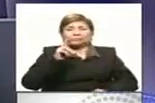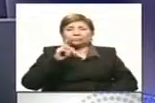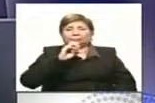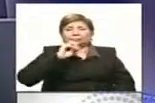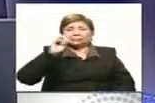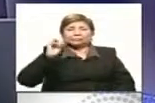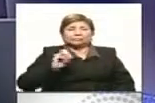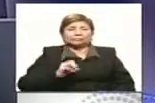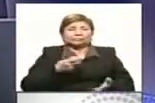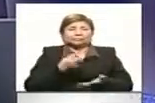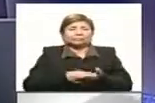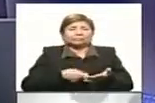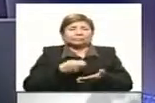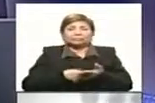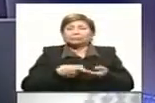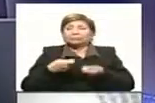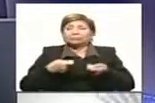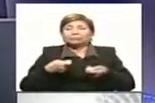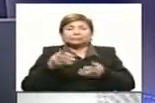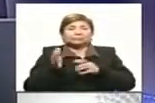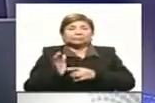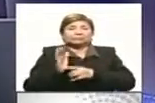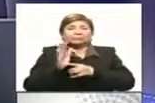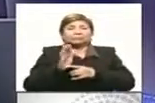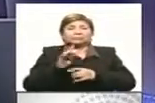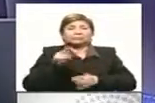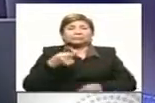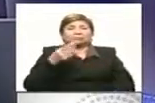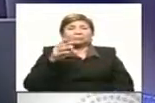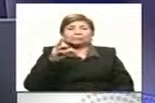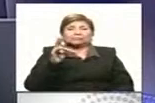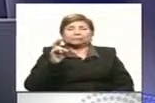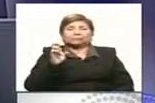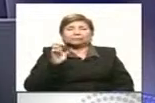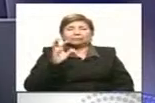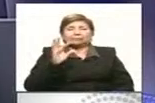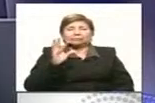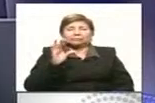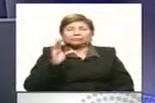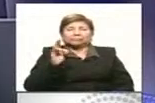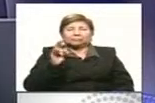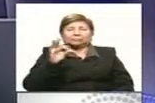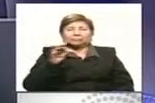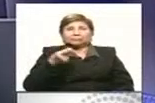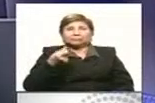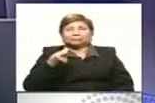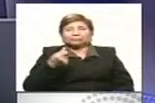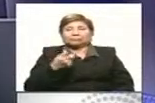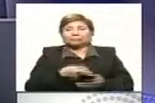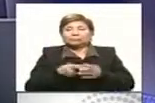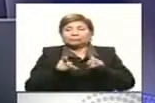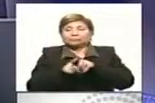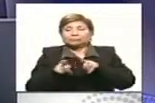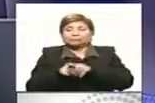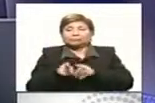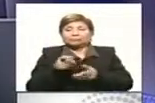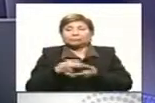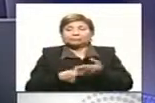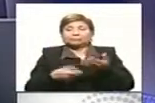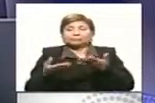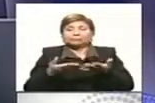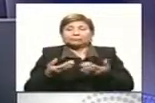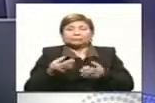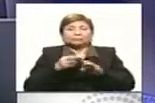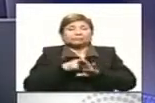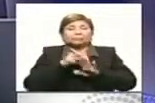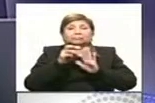82% del presupuesto asignado, que representa 1.759 millones de soles. También dijo que hay proyectos